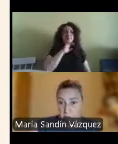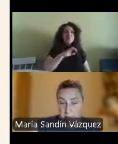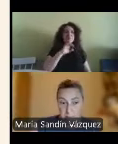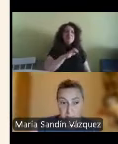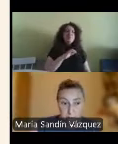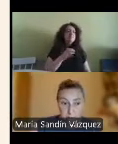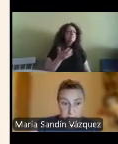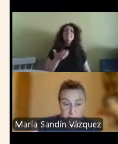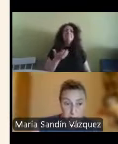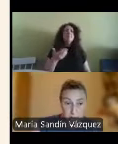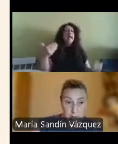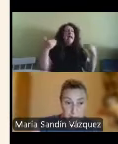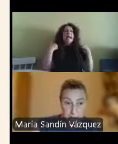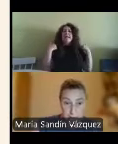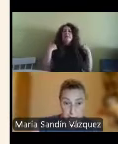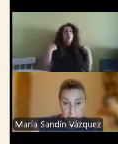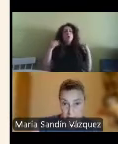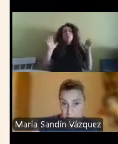no responsabilidad.